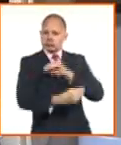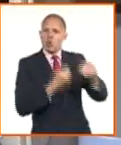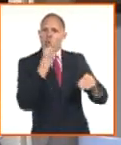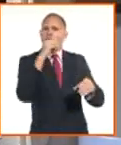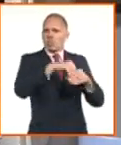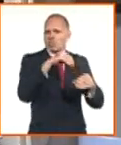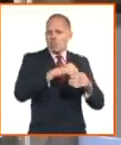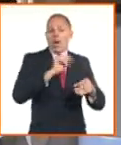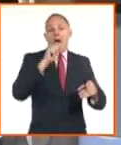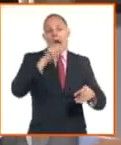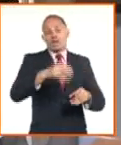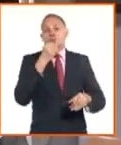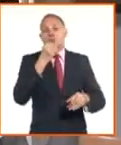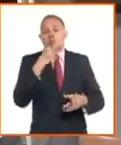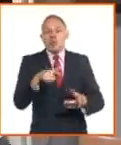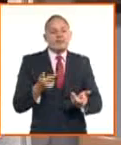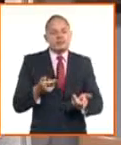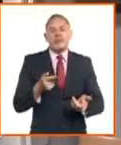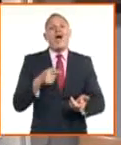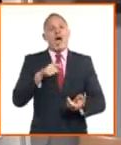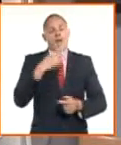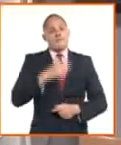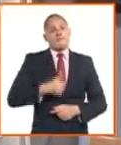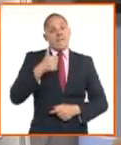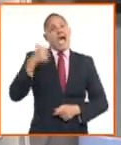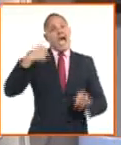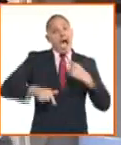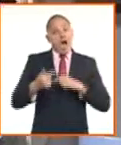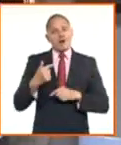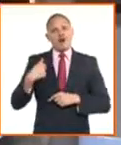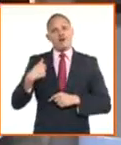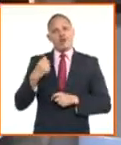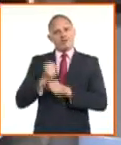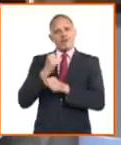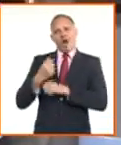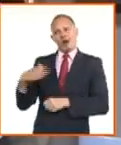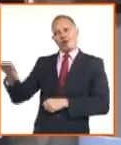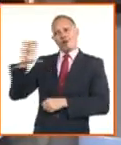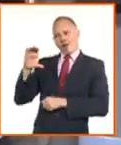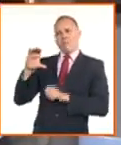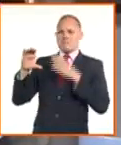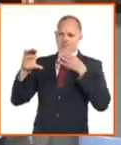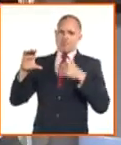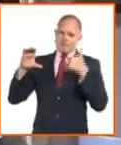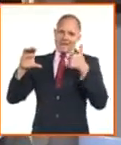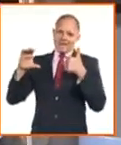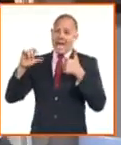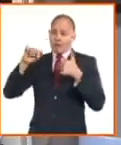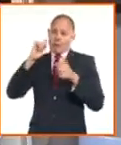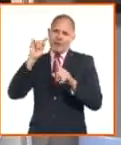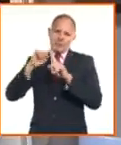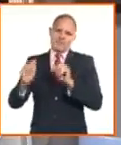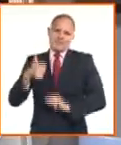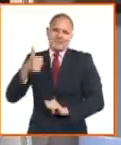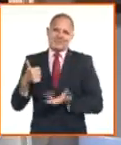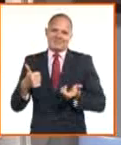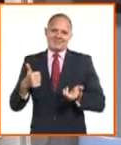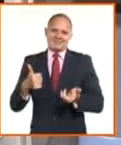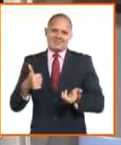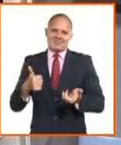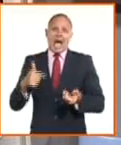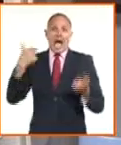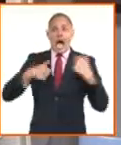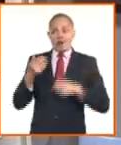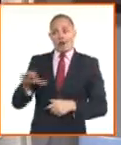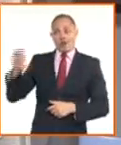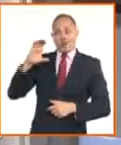de compra del salario, o sea, de los ingresos provenientes del trabajo, que es lo que más nos interesa. O sea, buscar la capacidad de compra de los ingresos